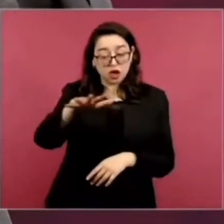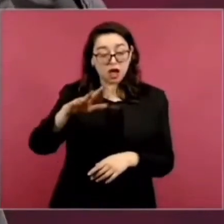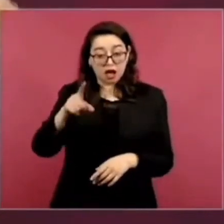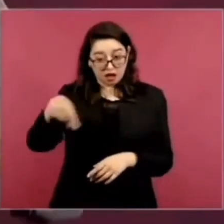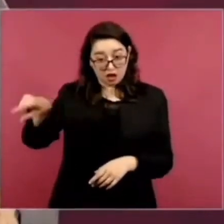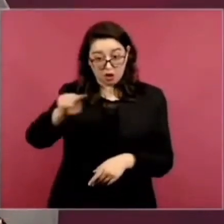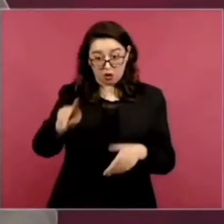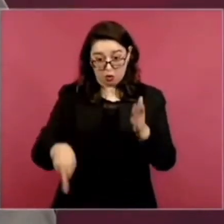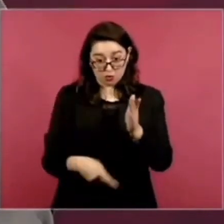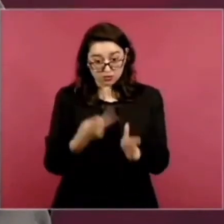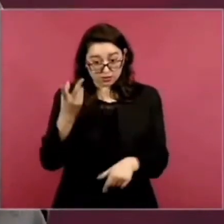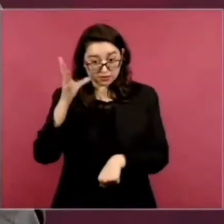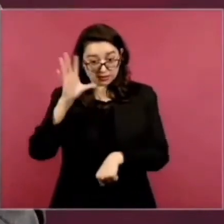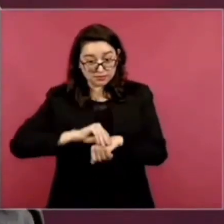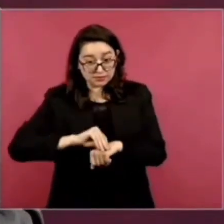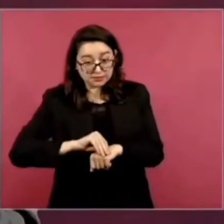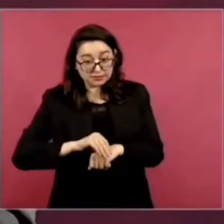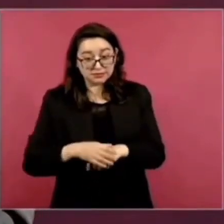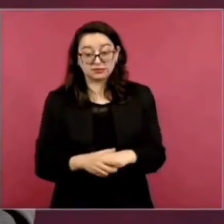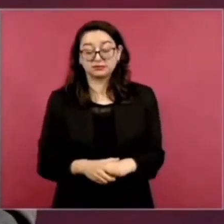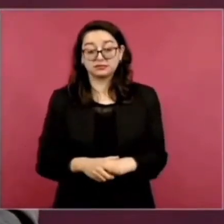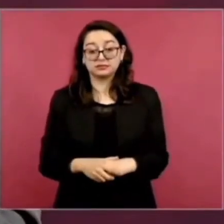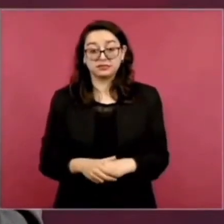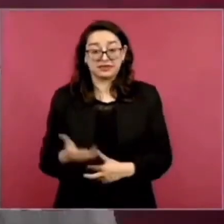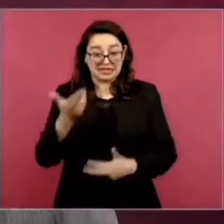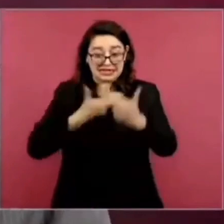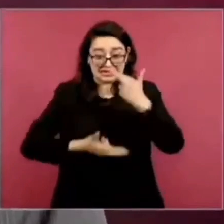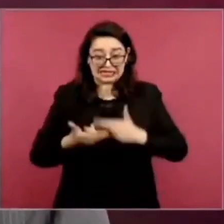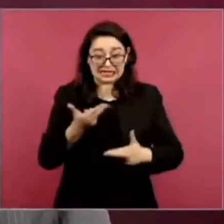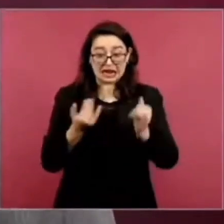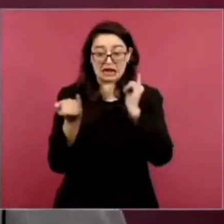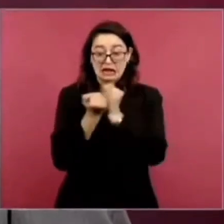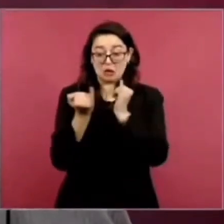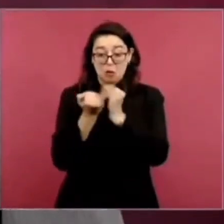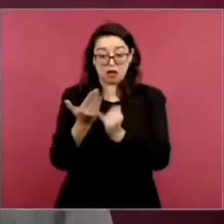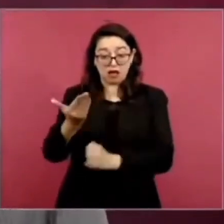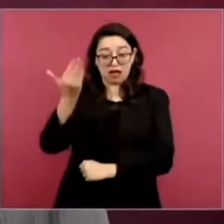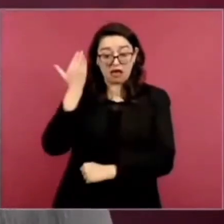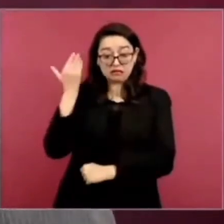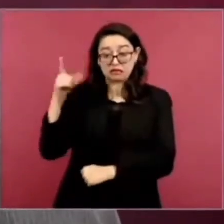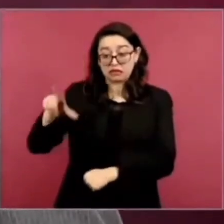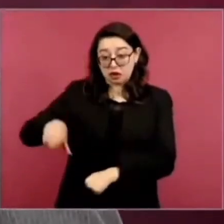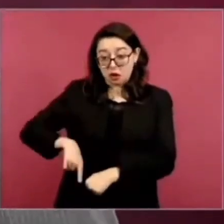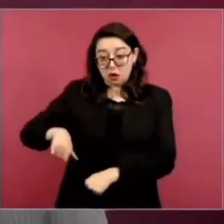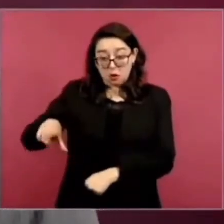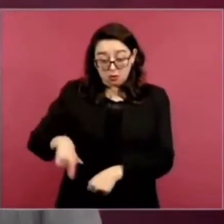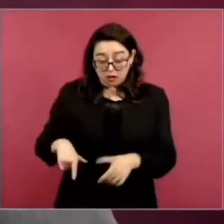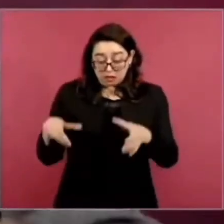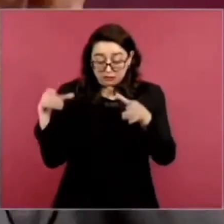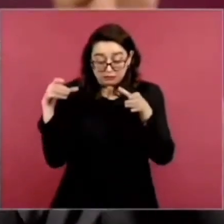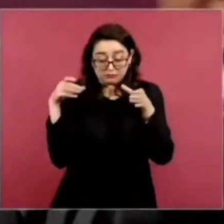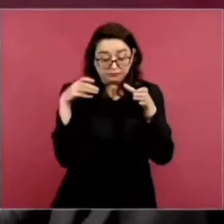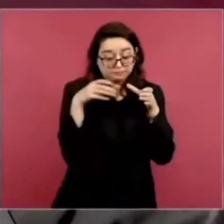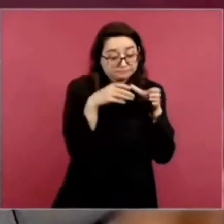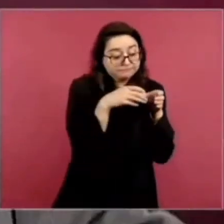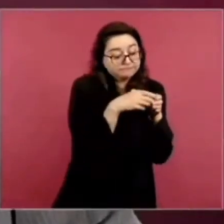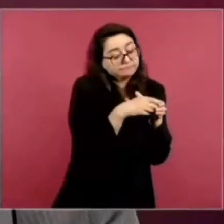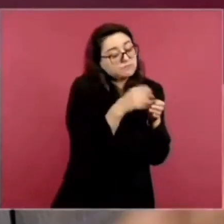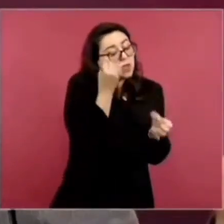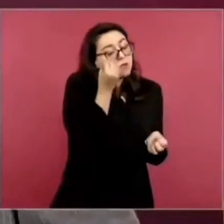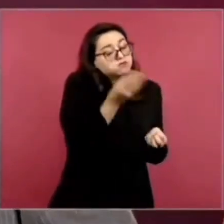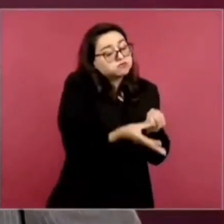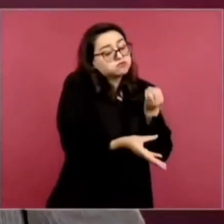servicio de una minoría. El gobierno no puede ser un comité al servicio de unos